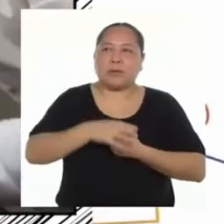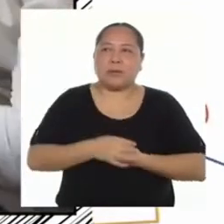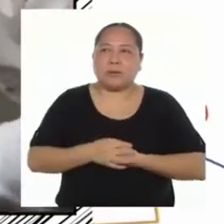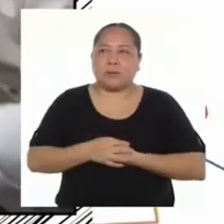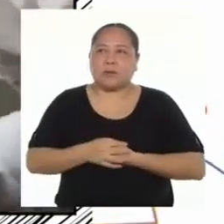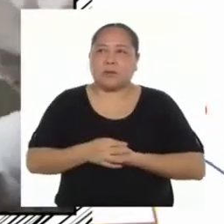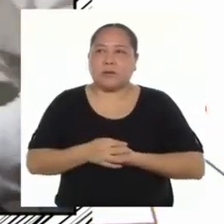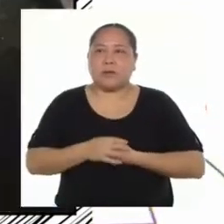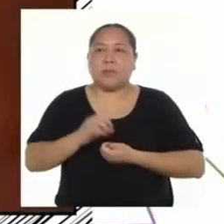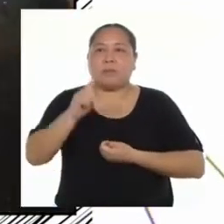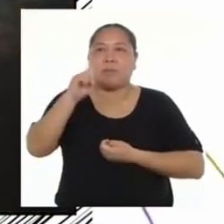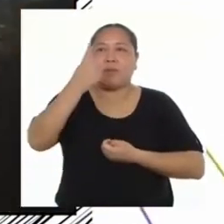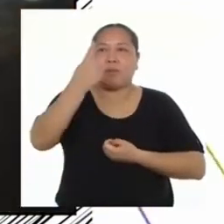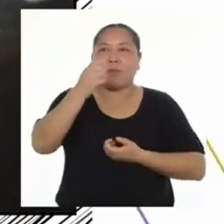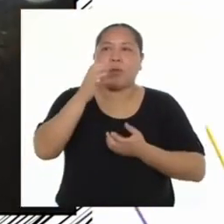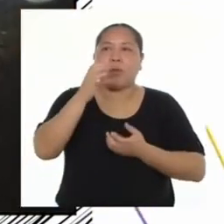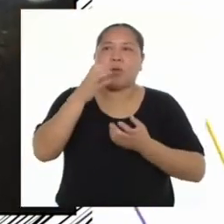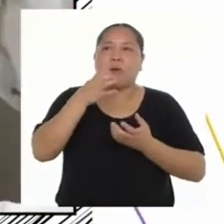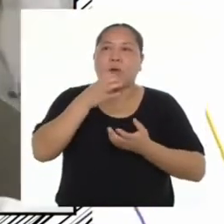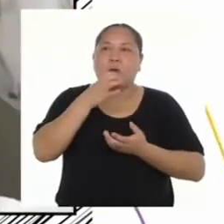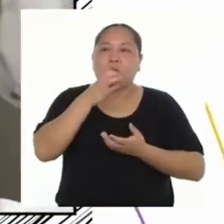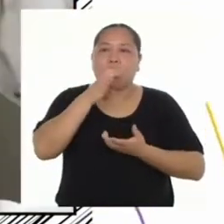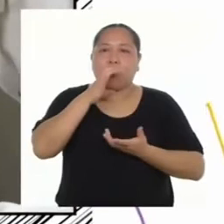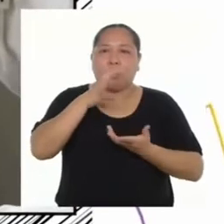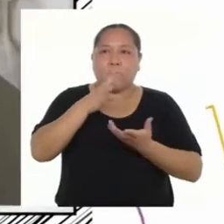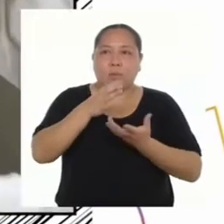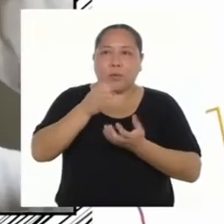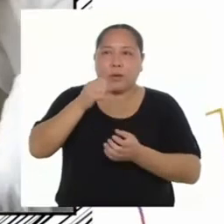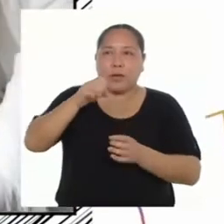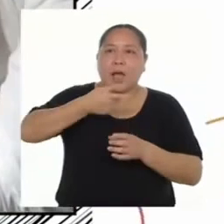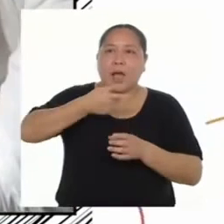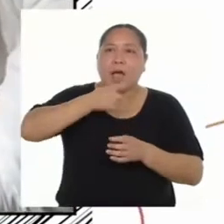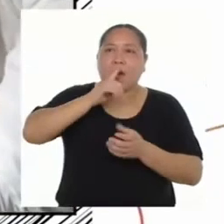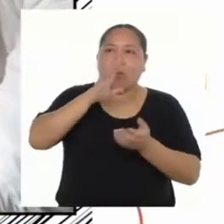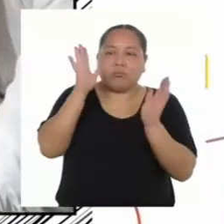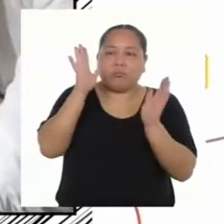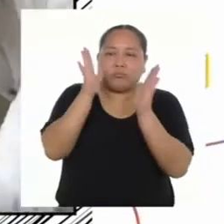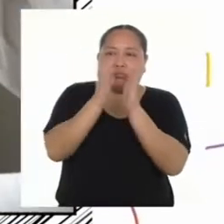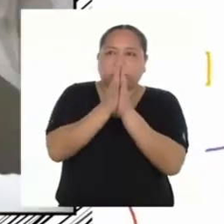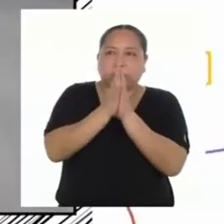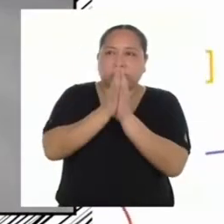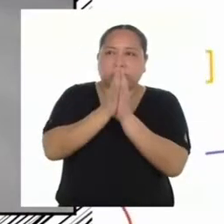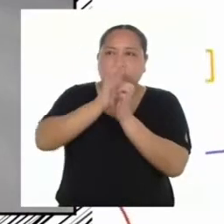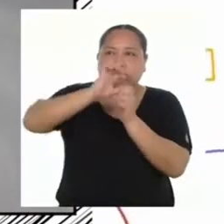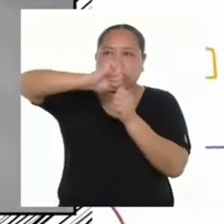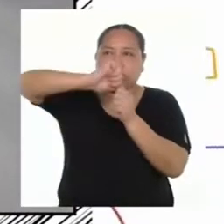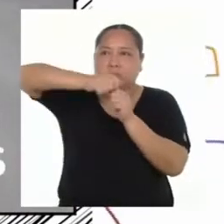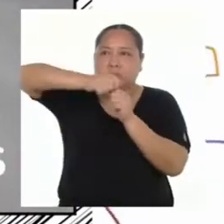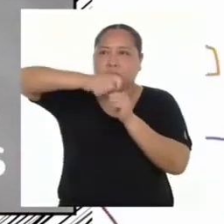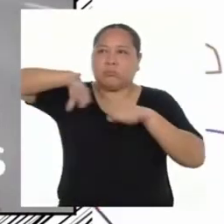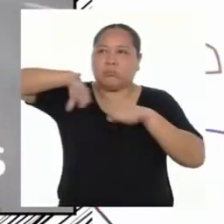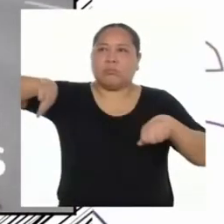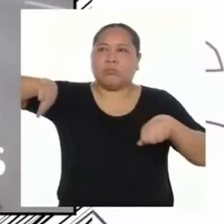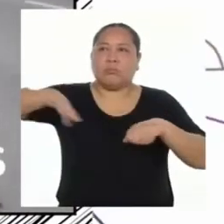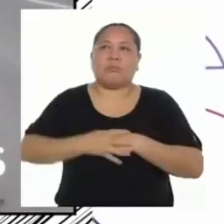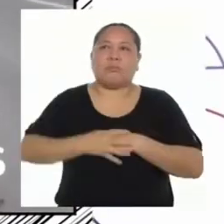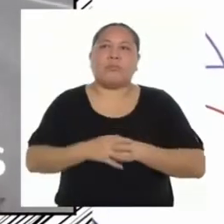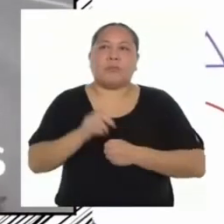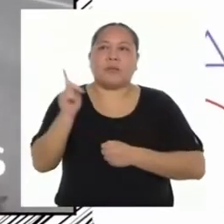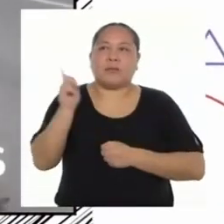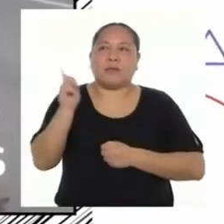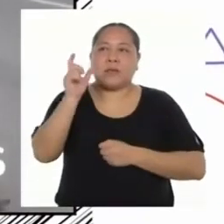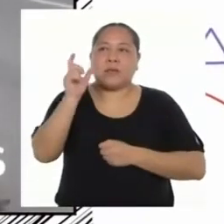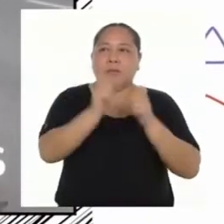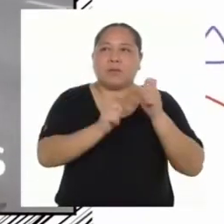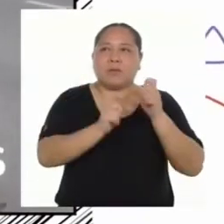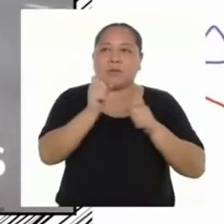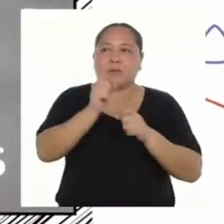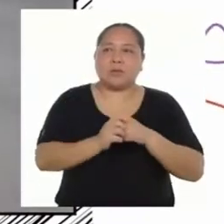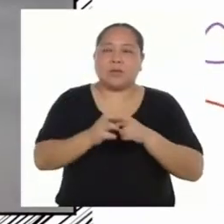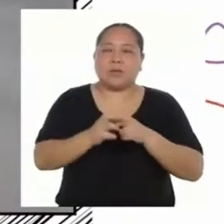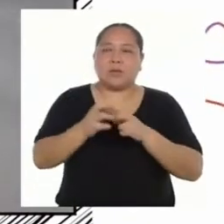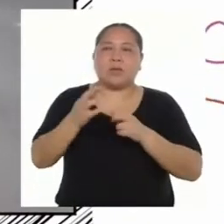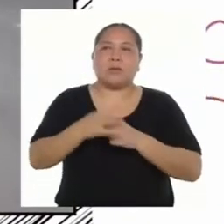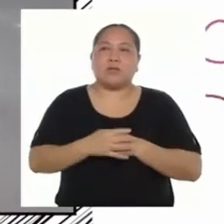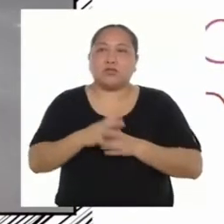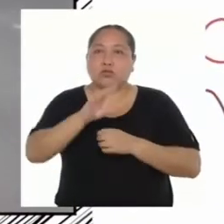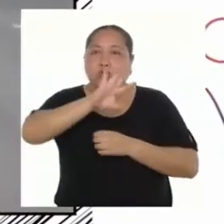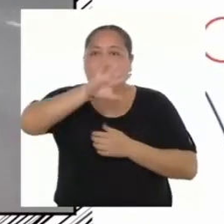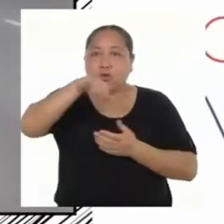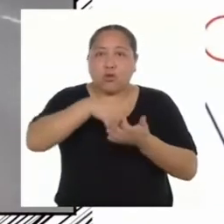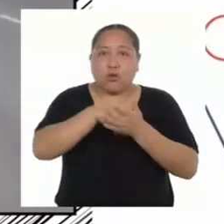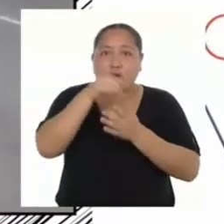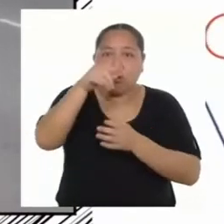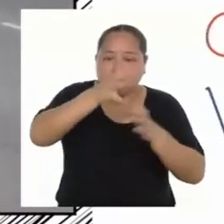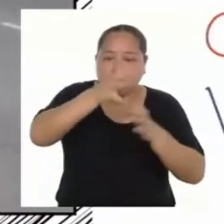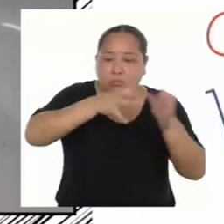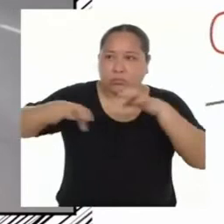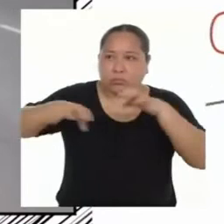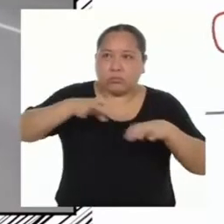parecido, primero lávala. Luego aplástala. Y así ahorras espacio. La chapita va por separado. Luego, estas personas se van a encargar de que todo lo que has